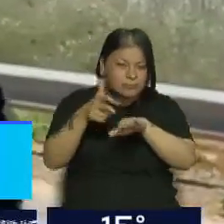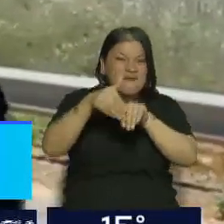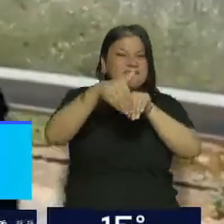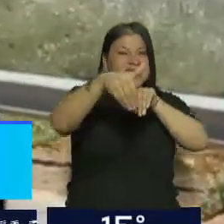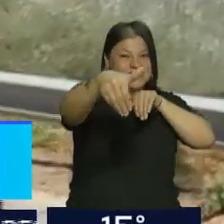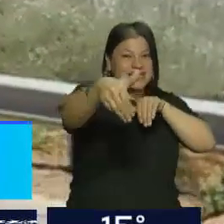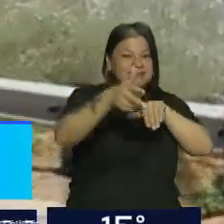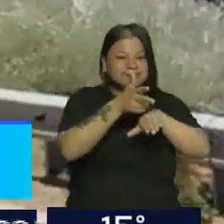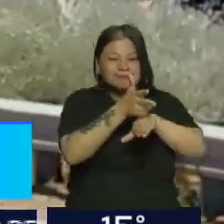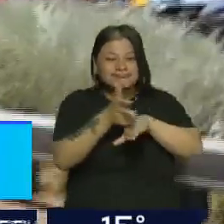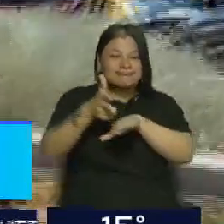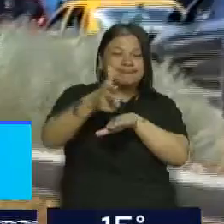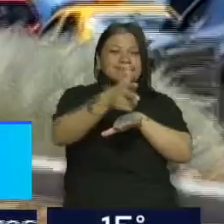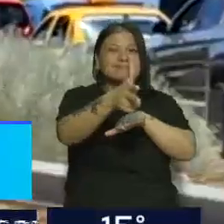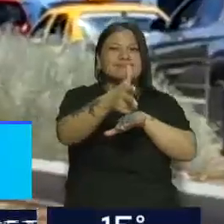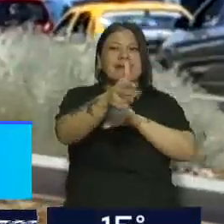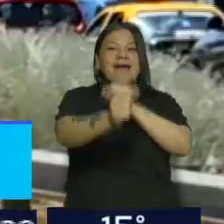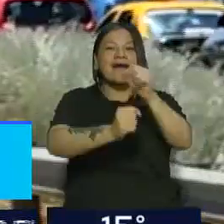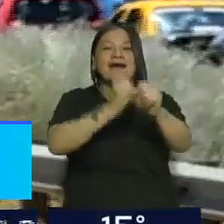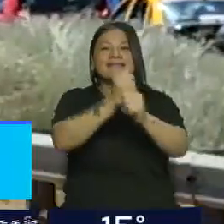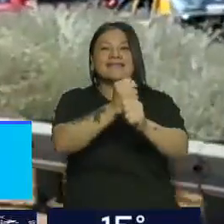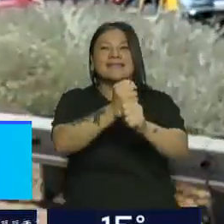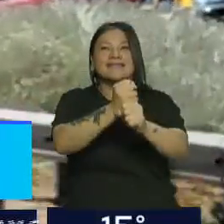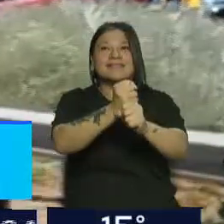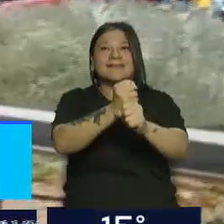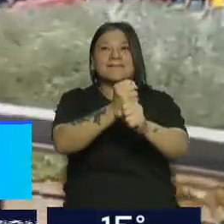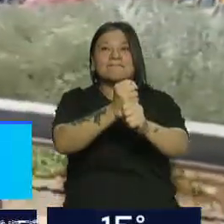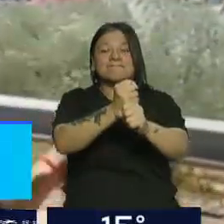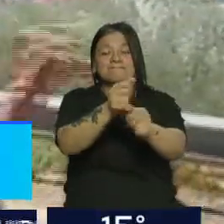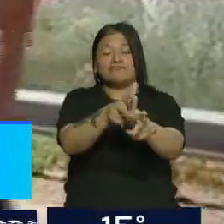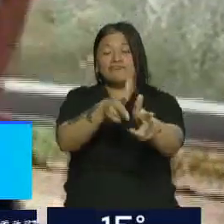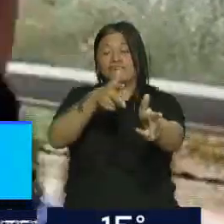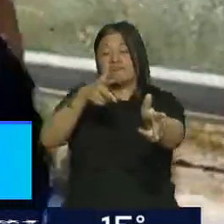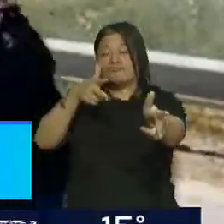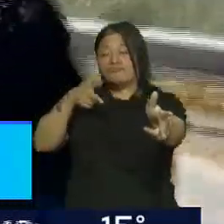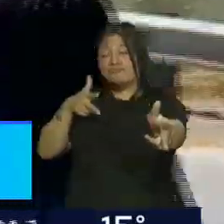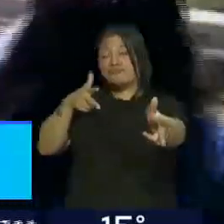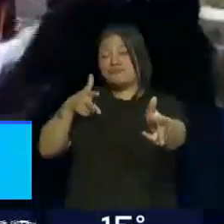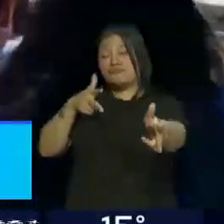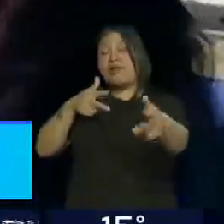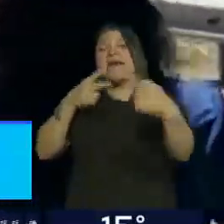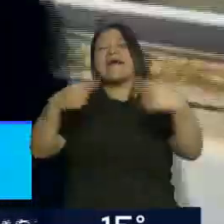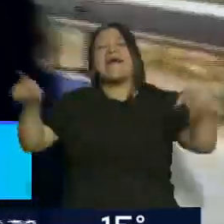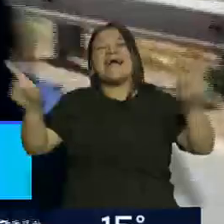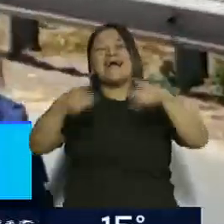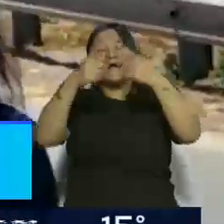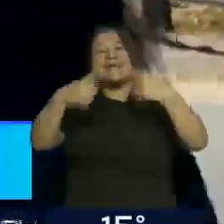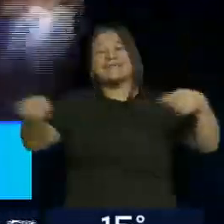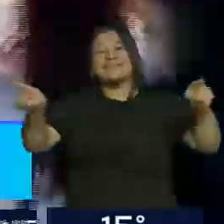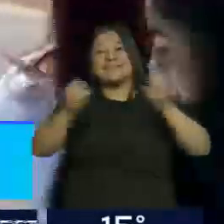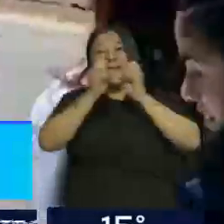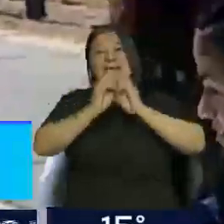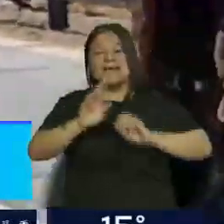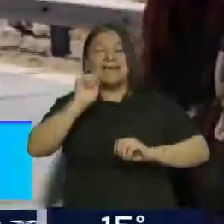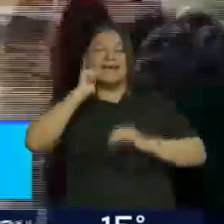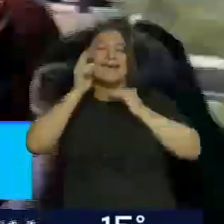señores, llegando hasta la gran caravana que acompaña a los hinchas, empiezan los cantos y miren